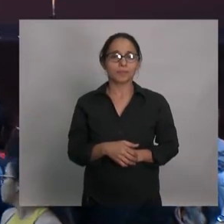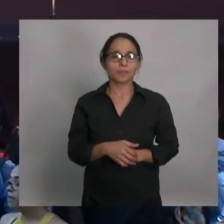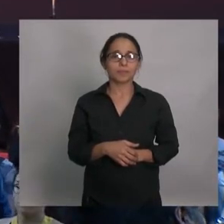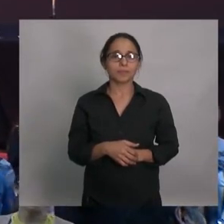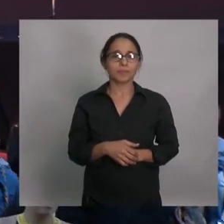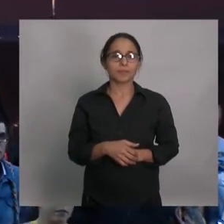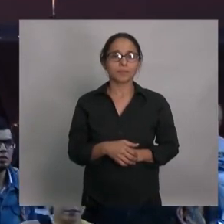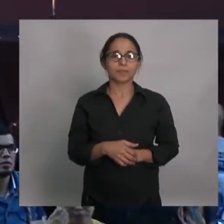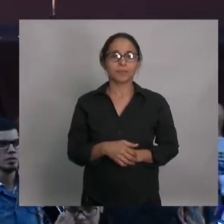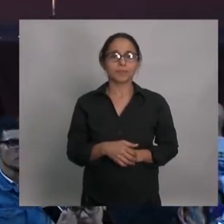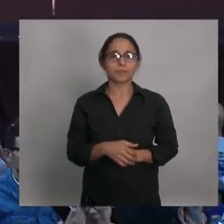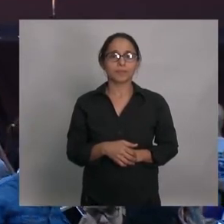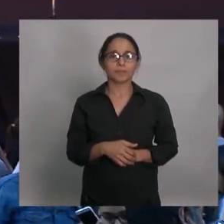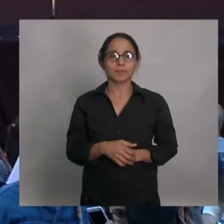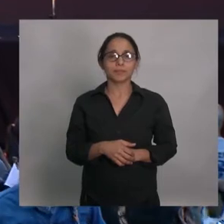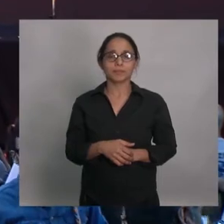tienes un minuto